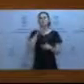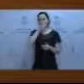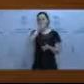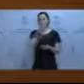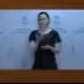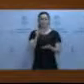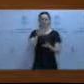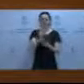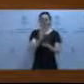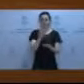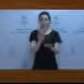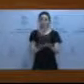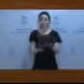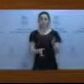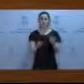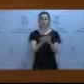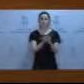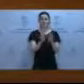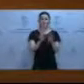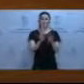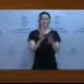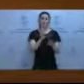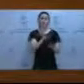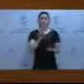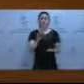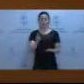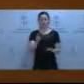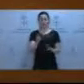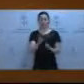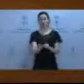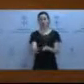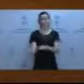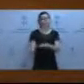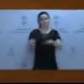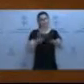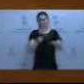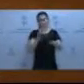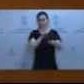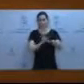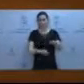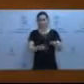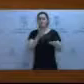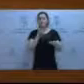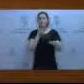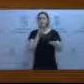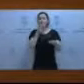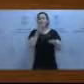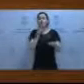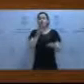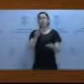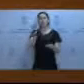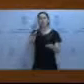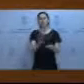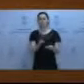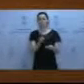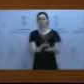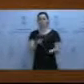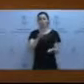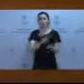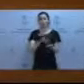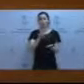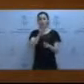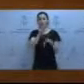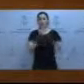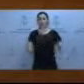presentó a la proposición de ley del Grupo Parlamentario Popular, se decía, entre otras cuestiones, que el incremento en un 1% de las retribuciones de los